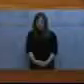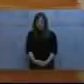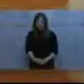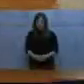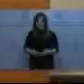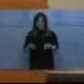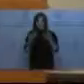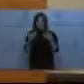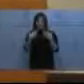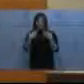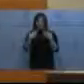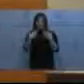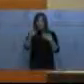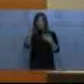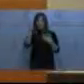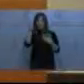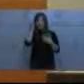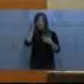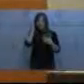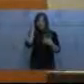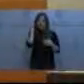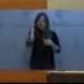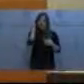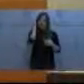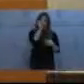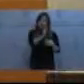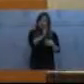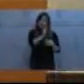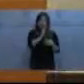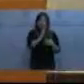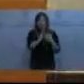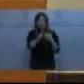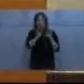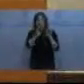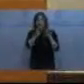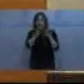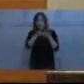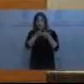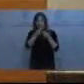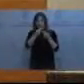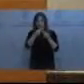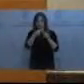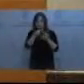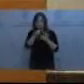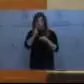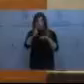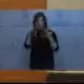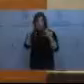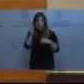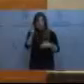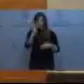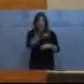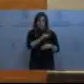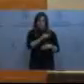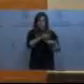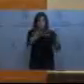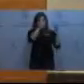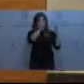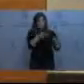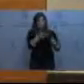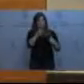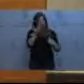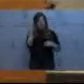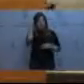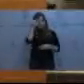Muchas gracias, señora presidenta. La pregunta que formulamos desde el Grupo Parlamentario Popular es la siguiente. ¿Tiene usted previsto,